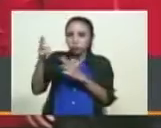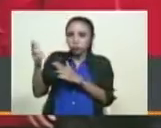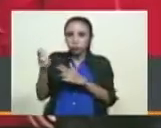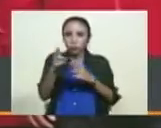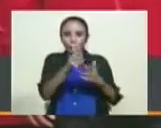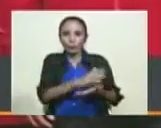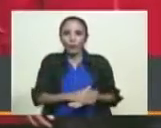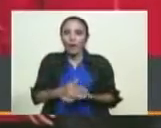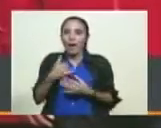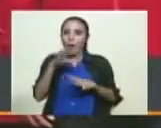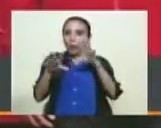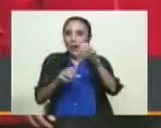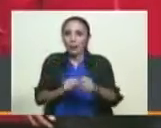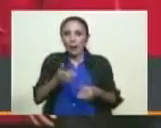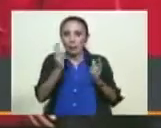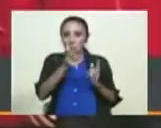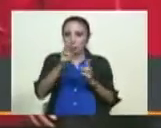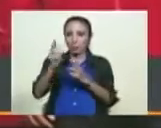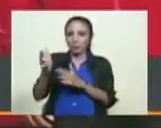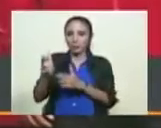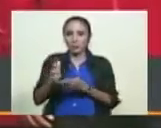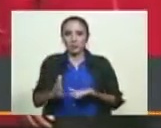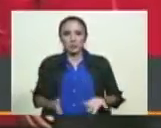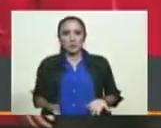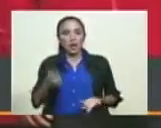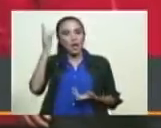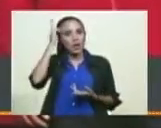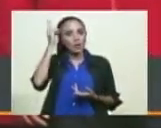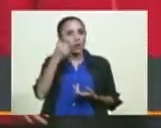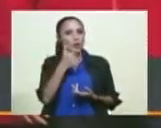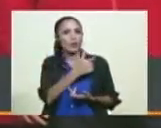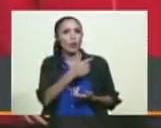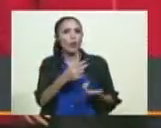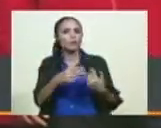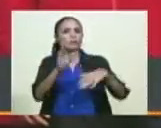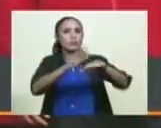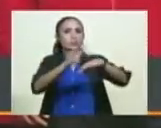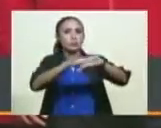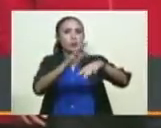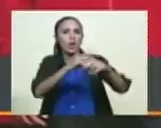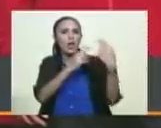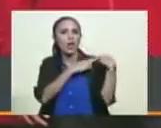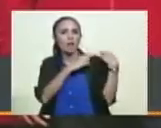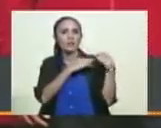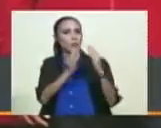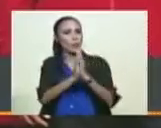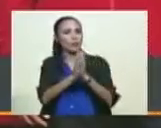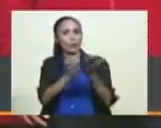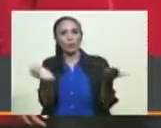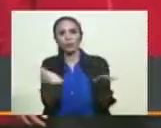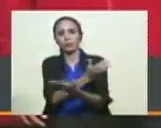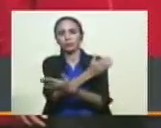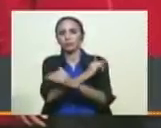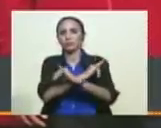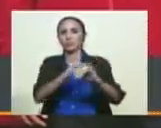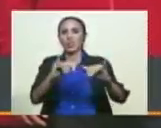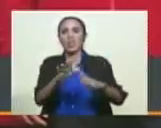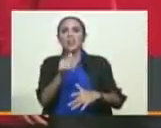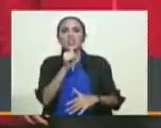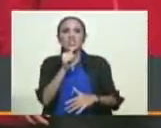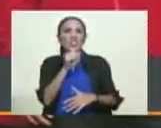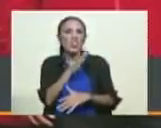que le daban a los animales, le dijo al jefe europeo: Yo quiero que me entregues al que